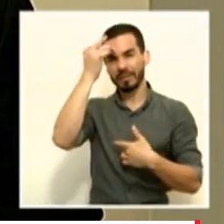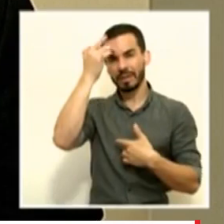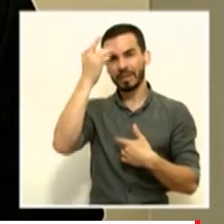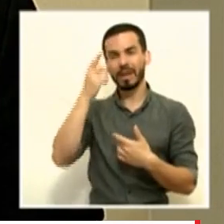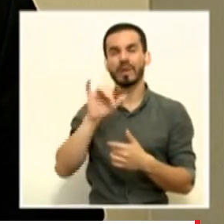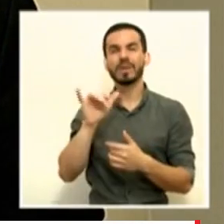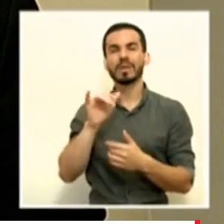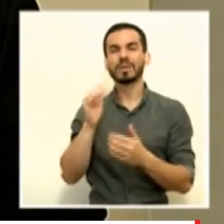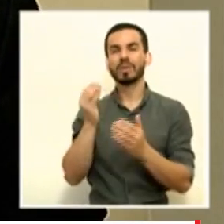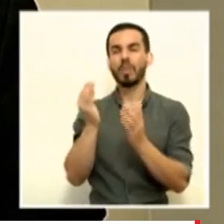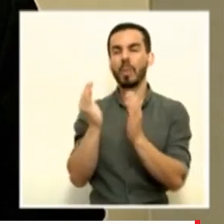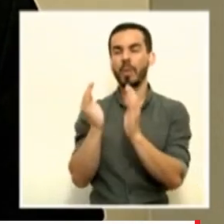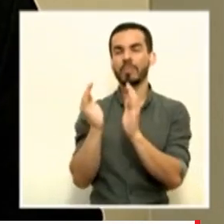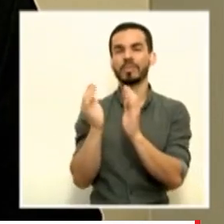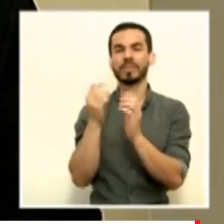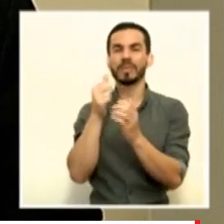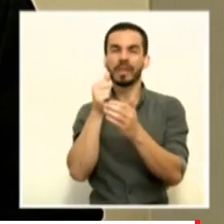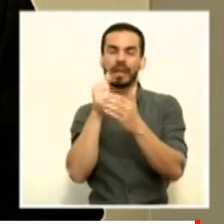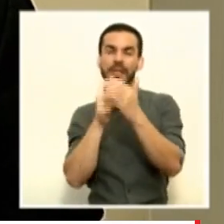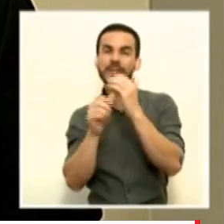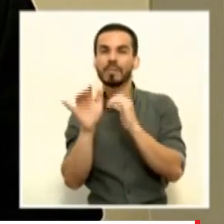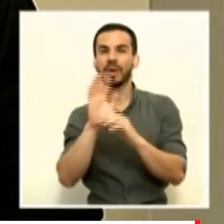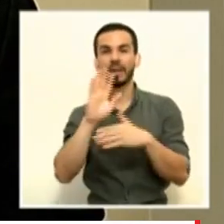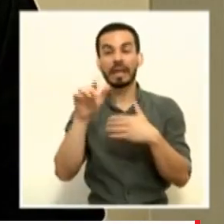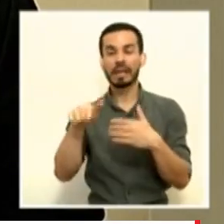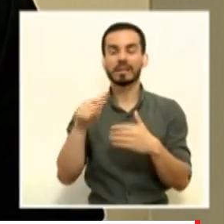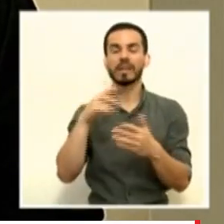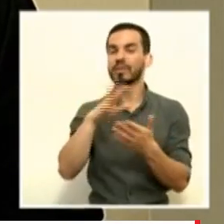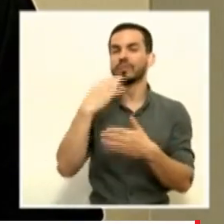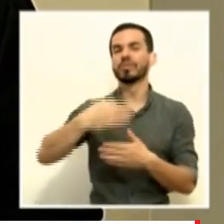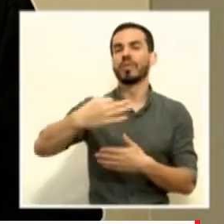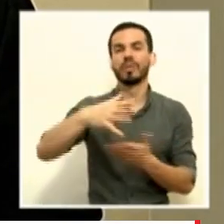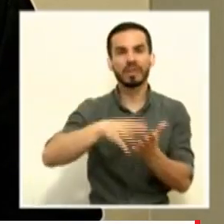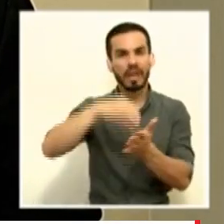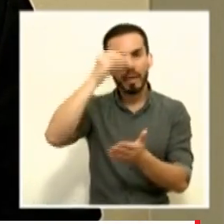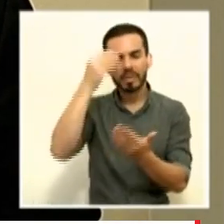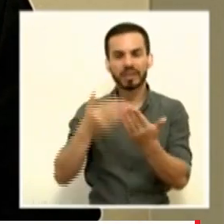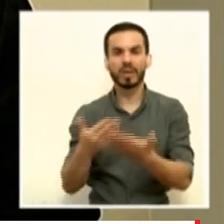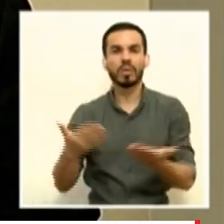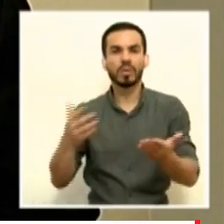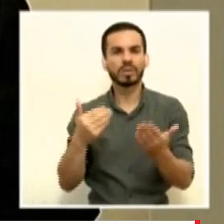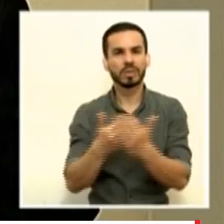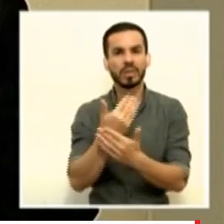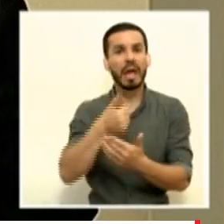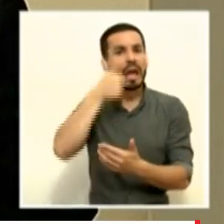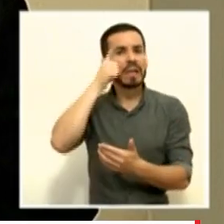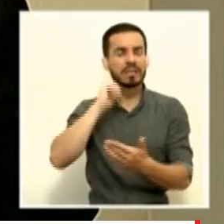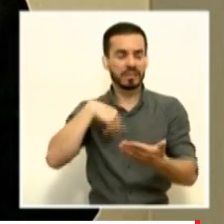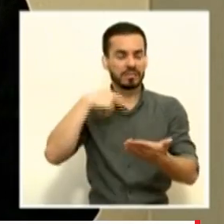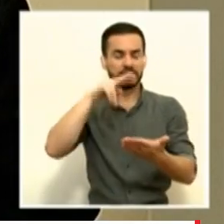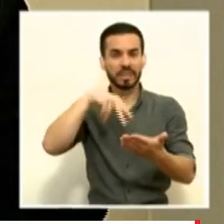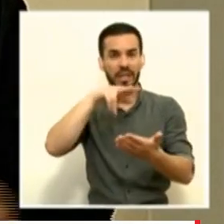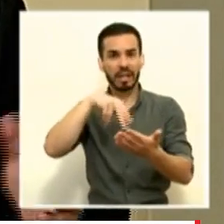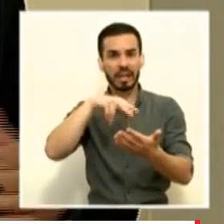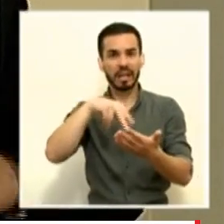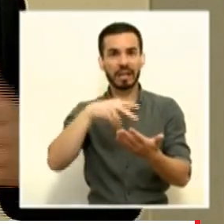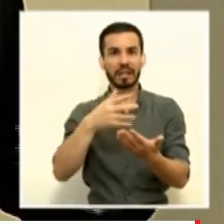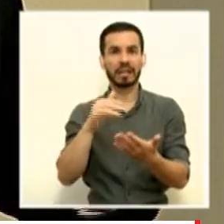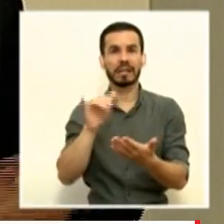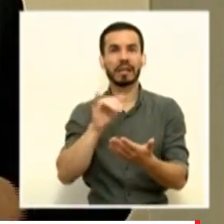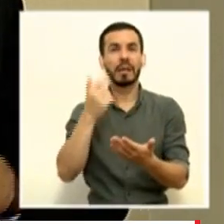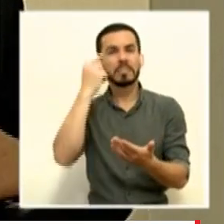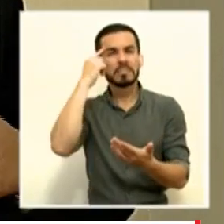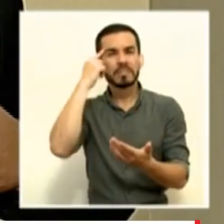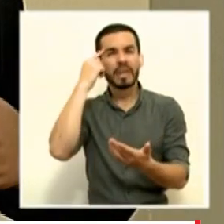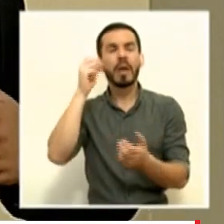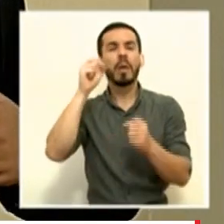como la simuladora perfecta, y es una enfermedad de la que todos los días estamos aprendiendo. De hecho, ayer estaba leyendo que inclusive se